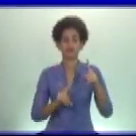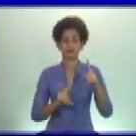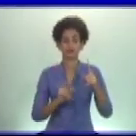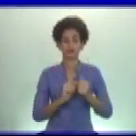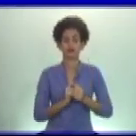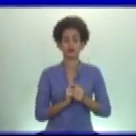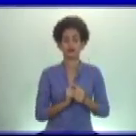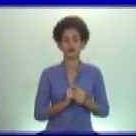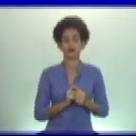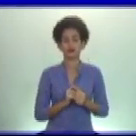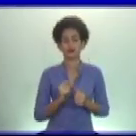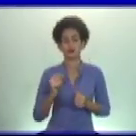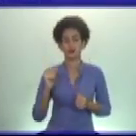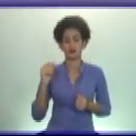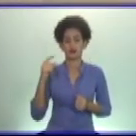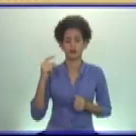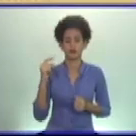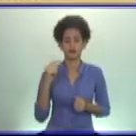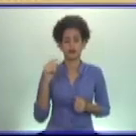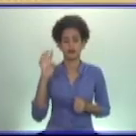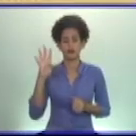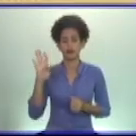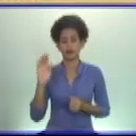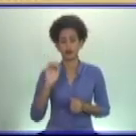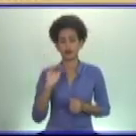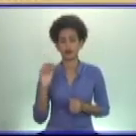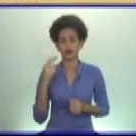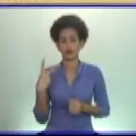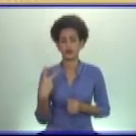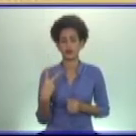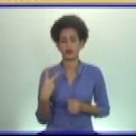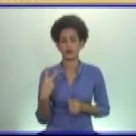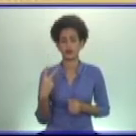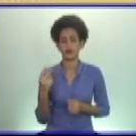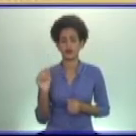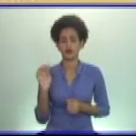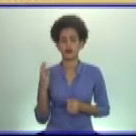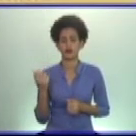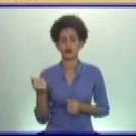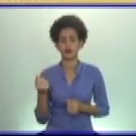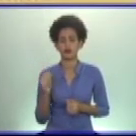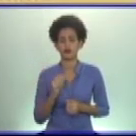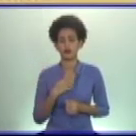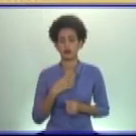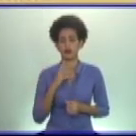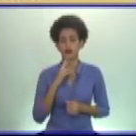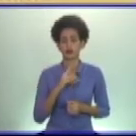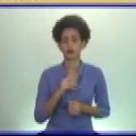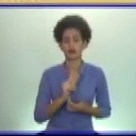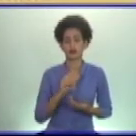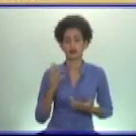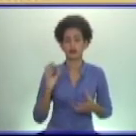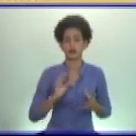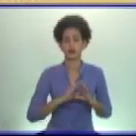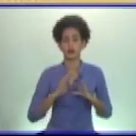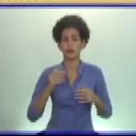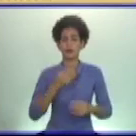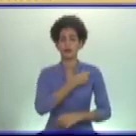2a. Sustituimos y obtenemos entonces como respuesta que cuando la población sea